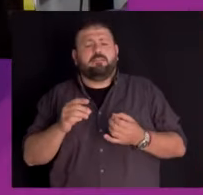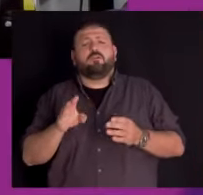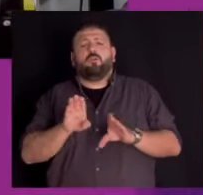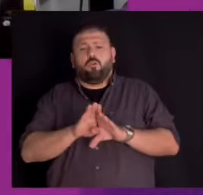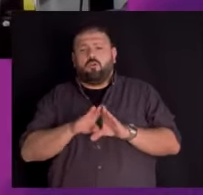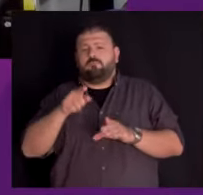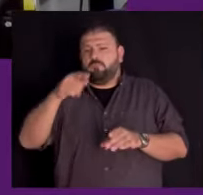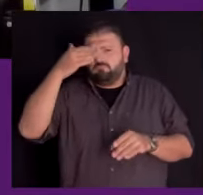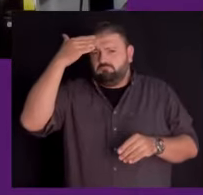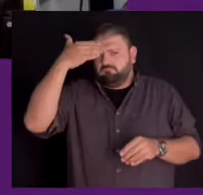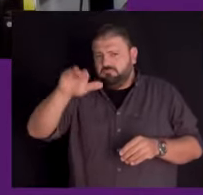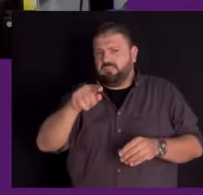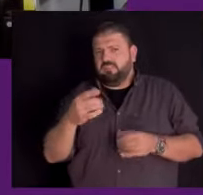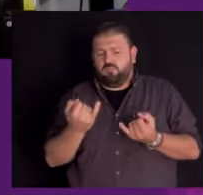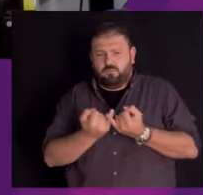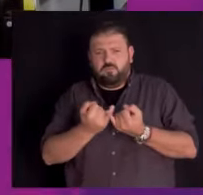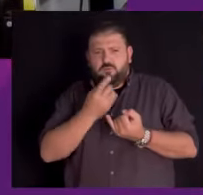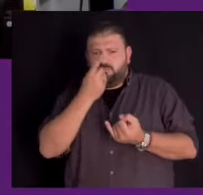vas a mencionar.